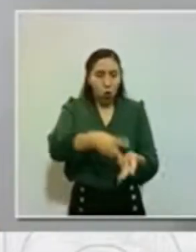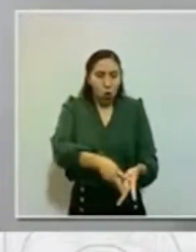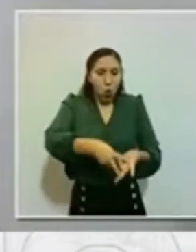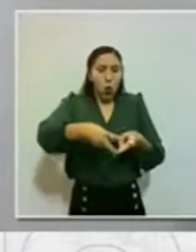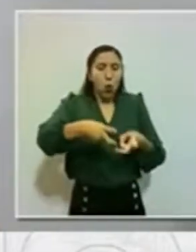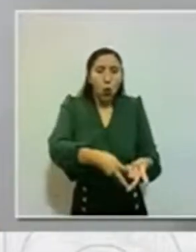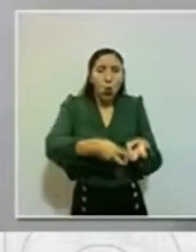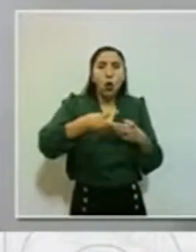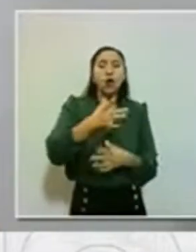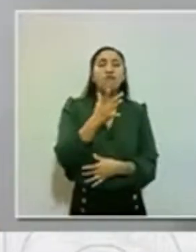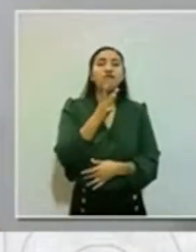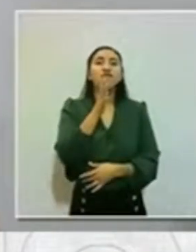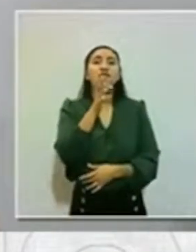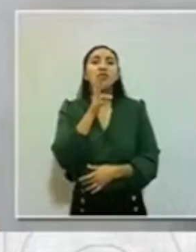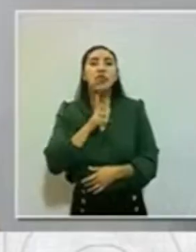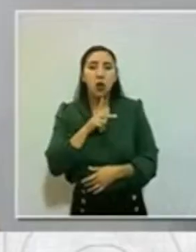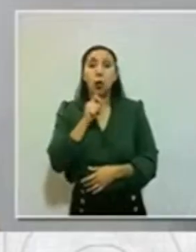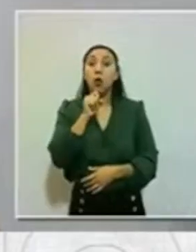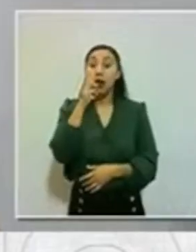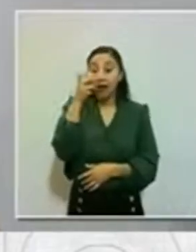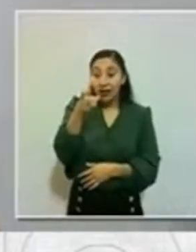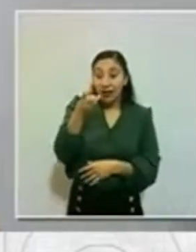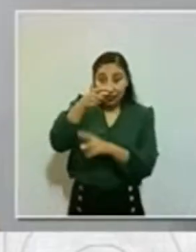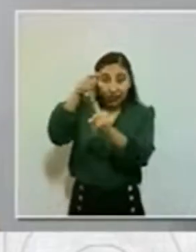Davos cuando